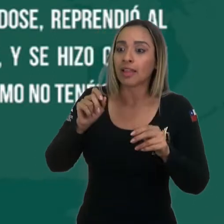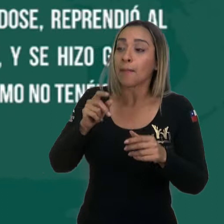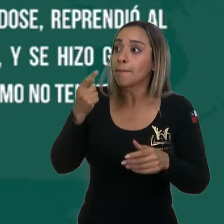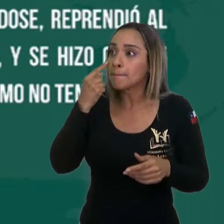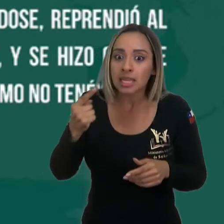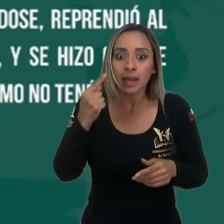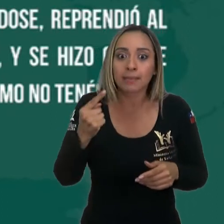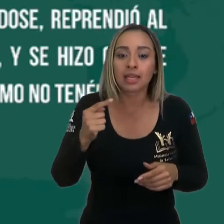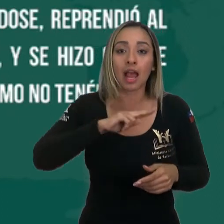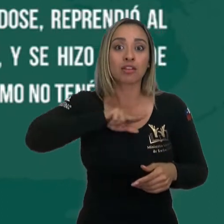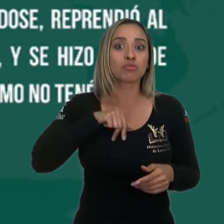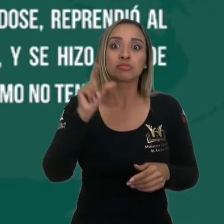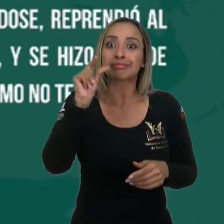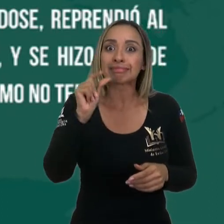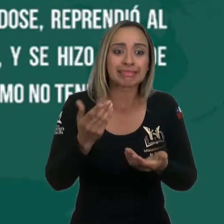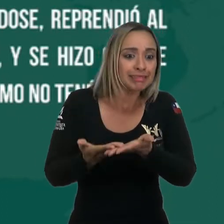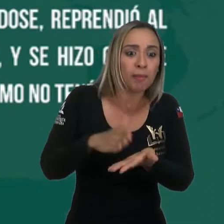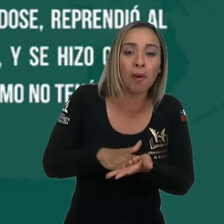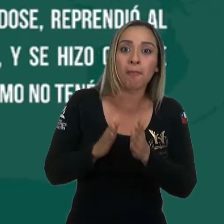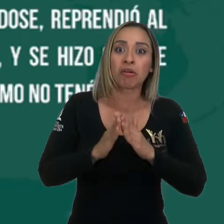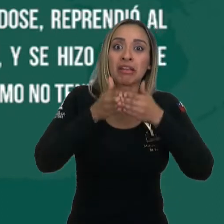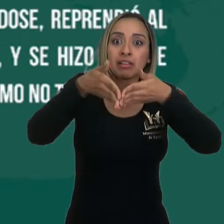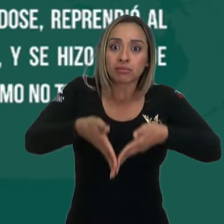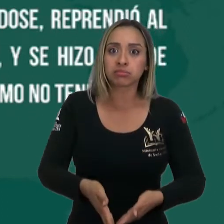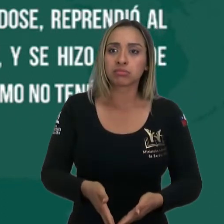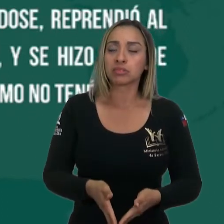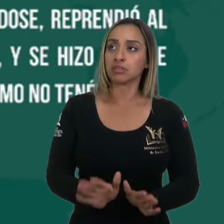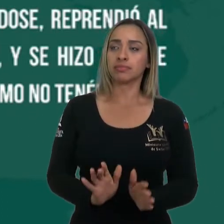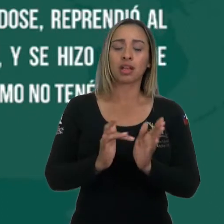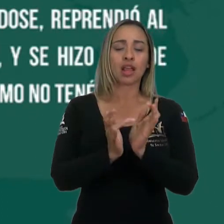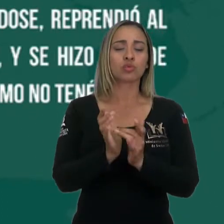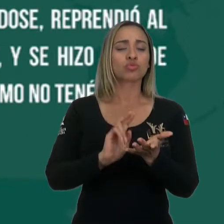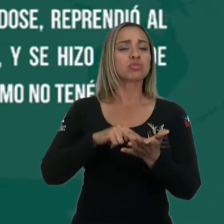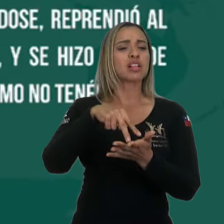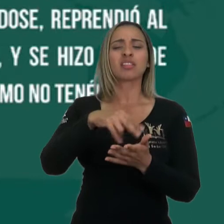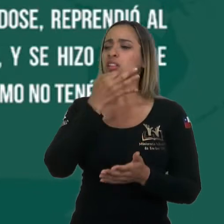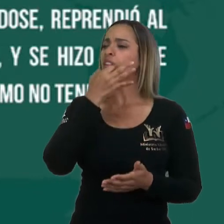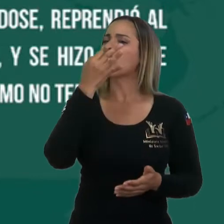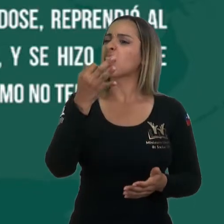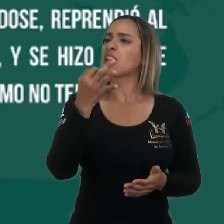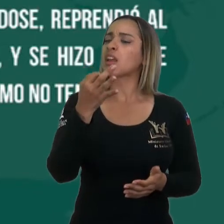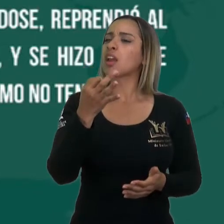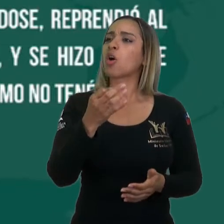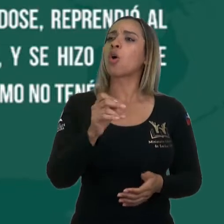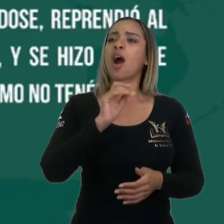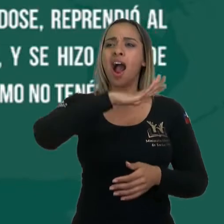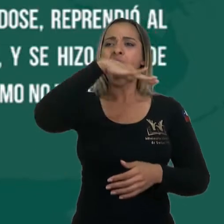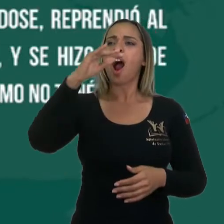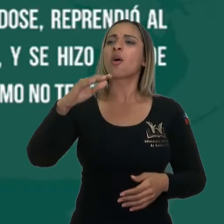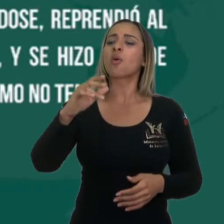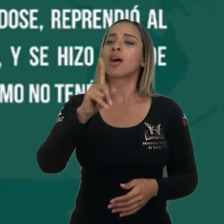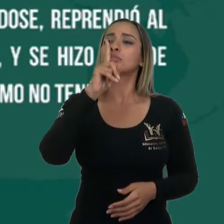no tienes cuidado que perecemos. Y levantándose reprendió al viento y dijo al mar, calla,